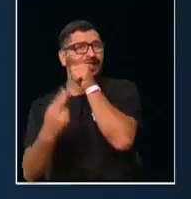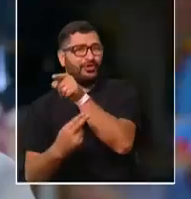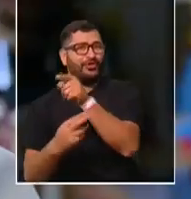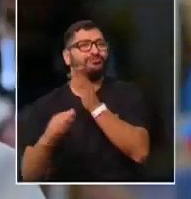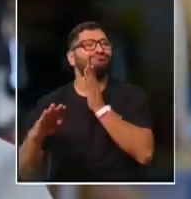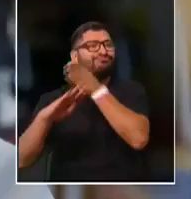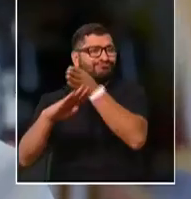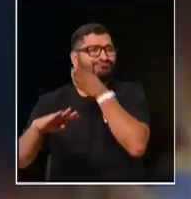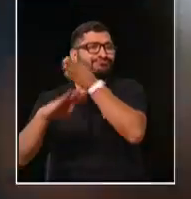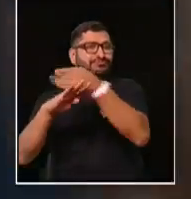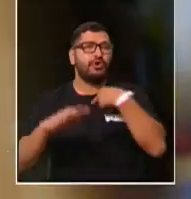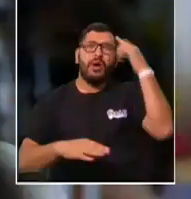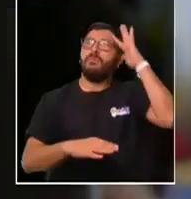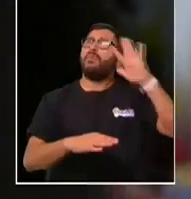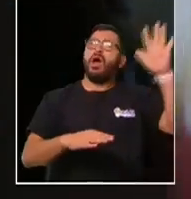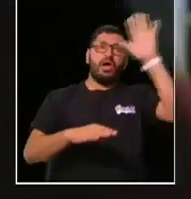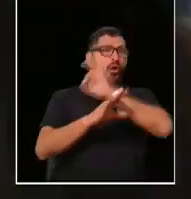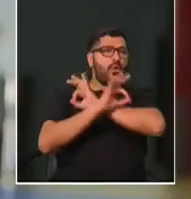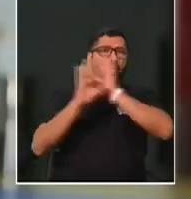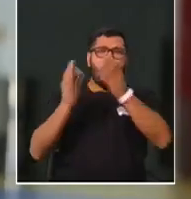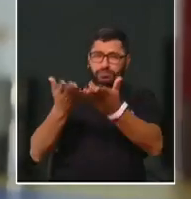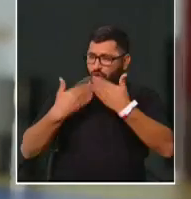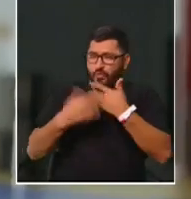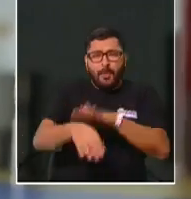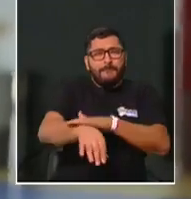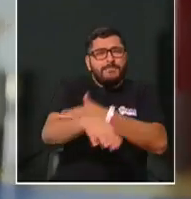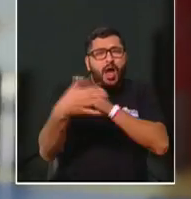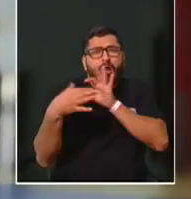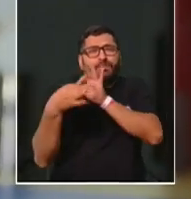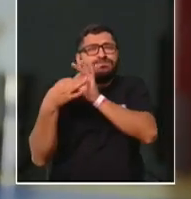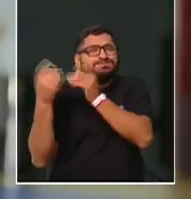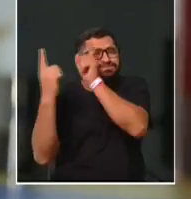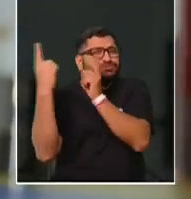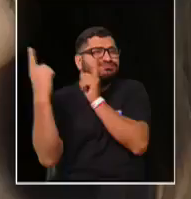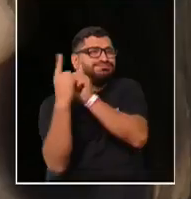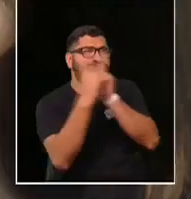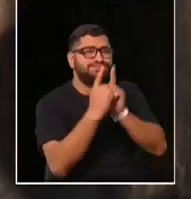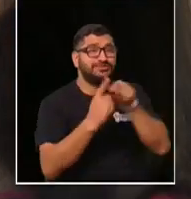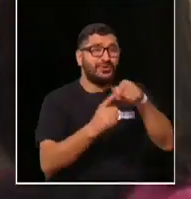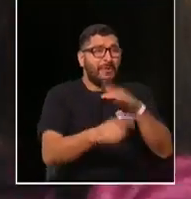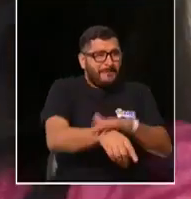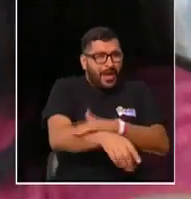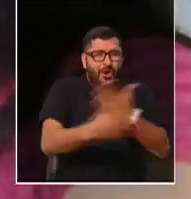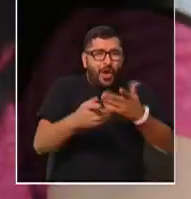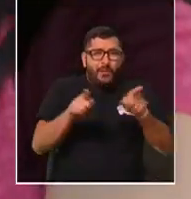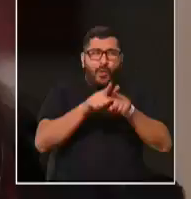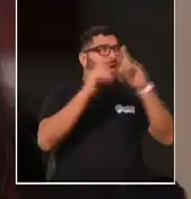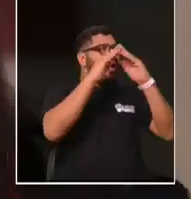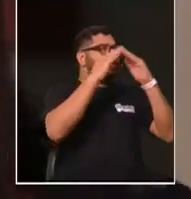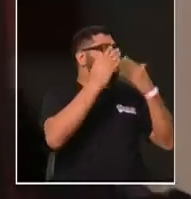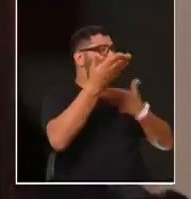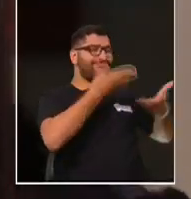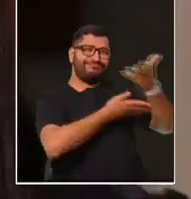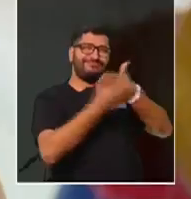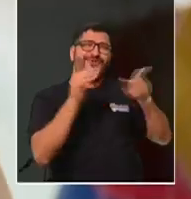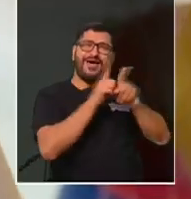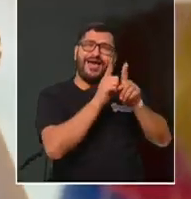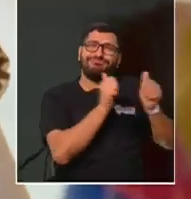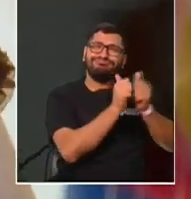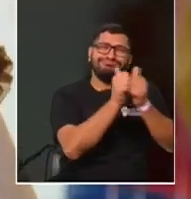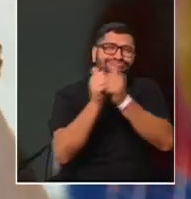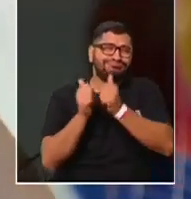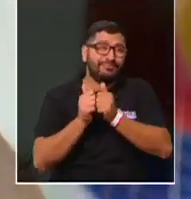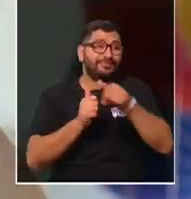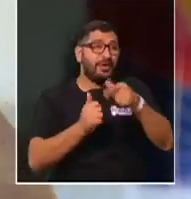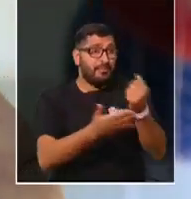Teletón, jamás me imaginé que era así de, como que de piel, eran todos muy de piel, era como estar en tu casa.